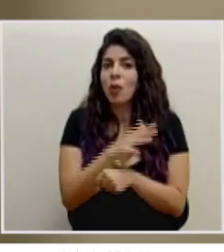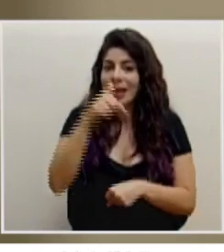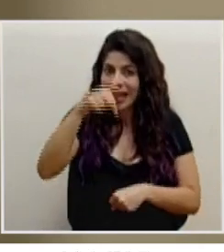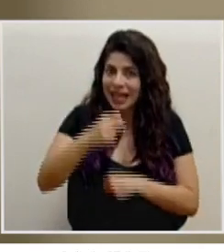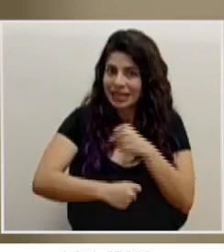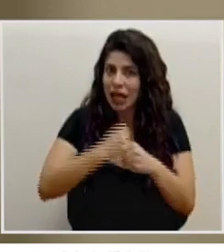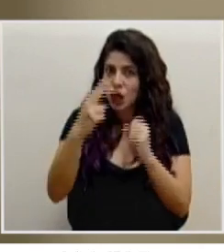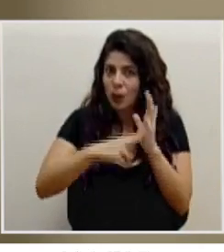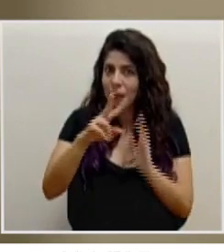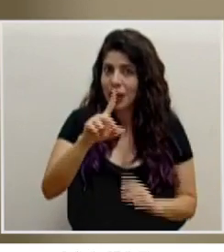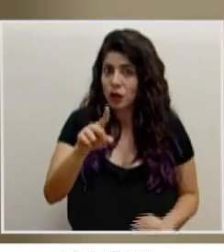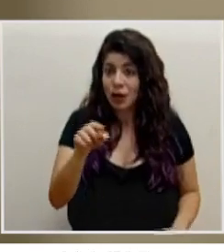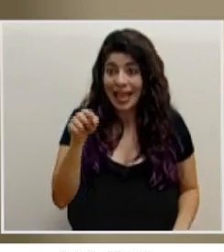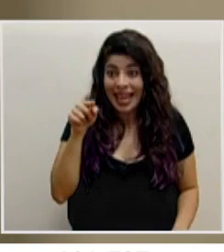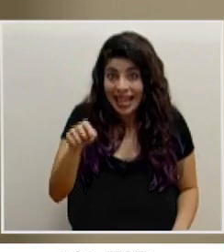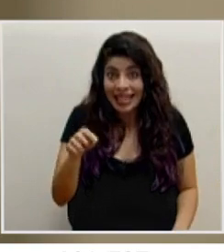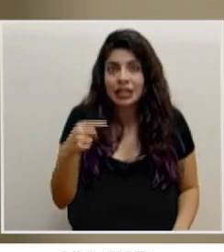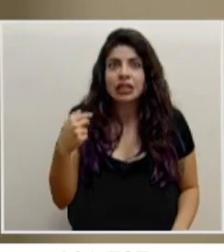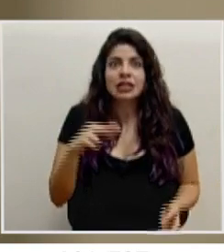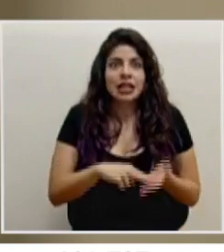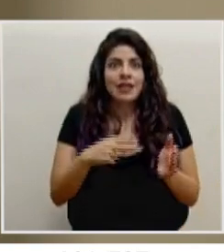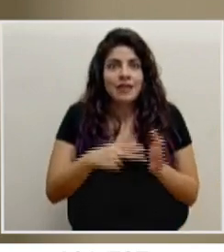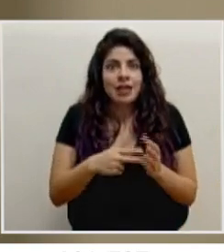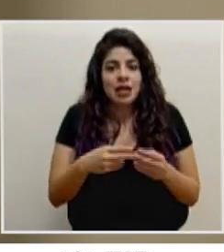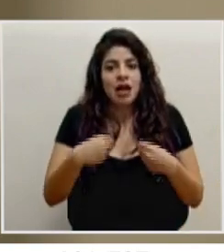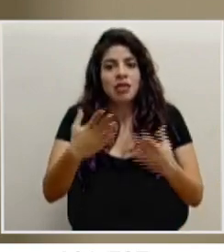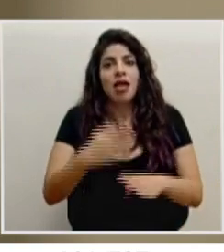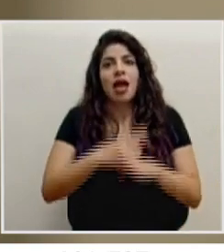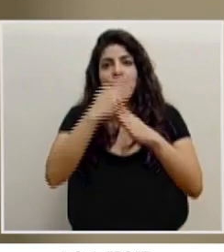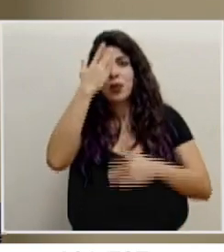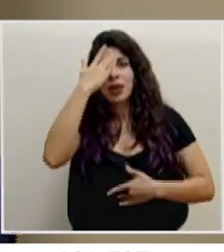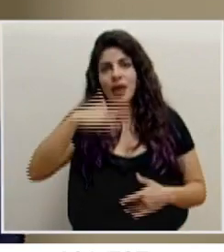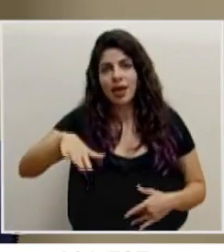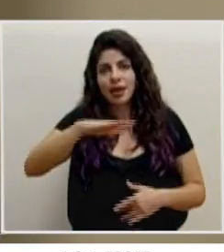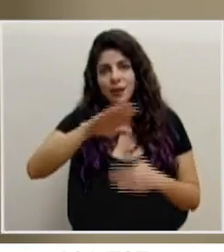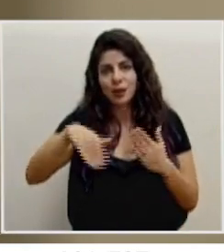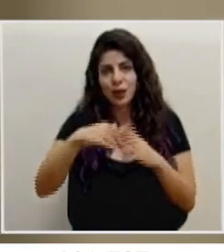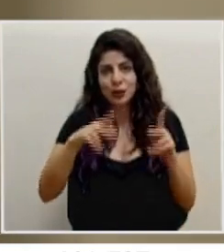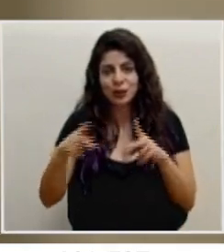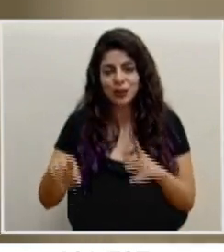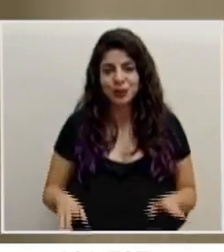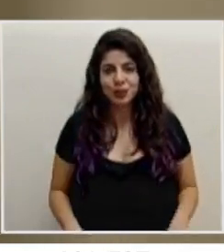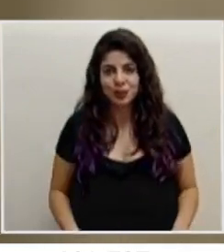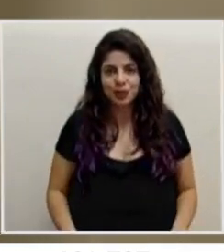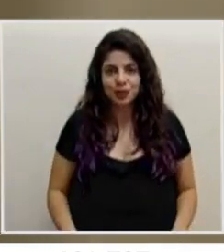año, 2021. Y eso justamente estamos hablando de inmunidad de rebaño.